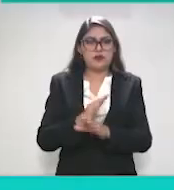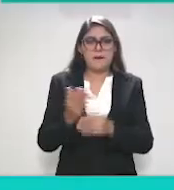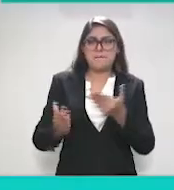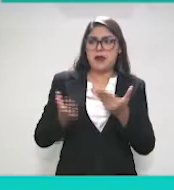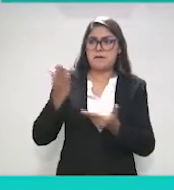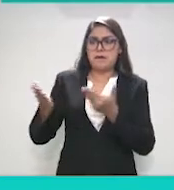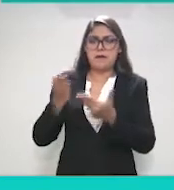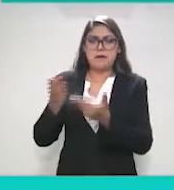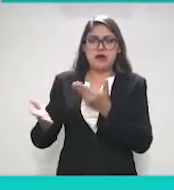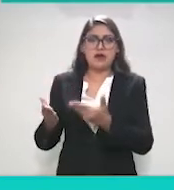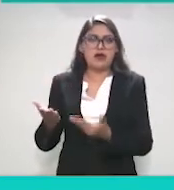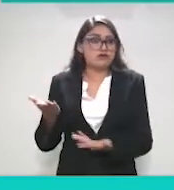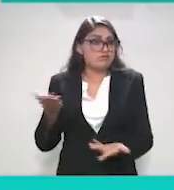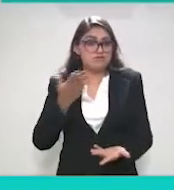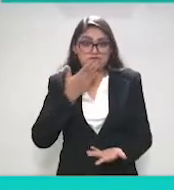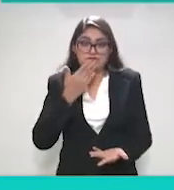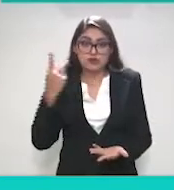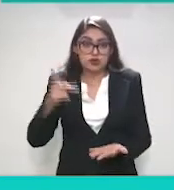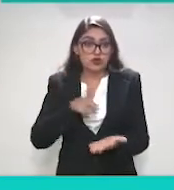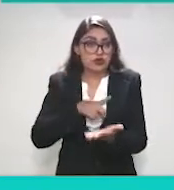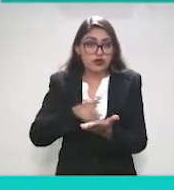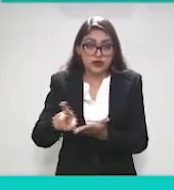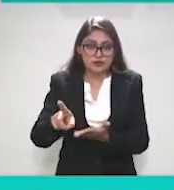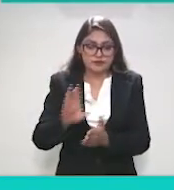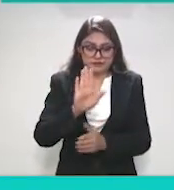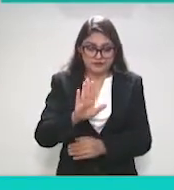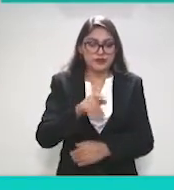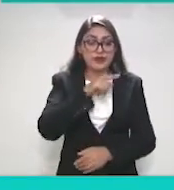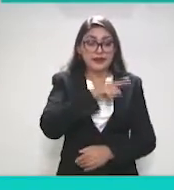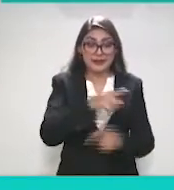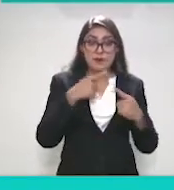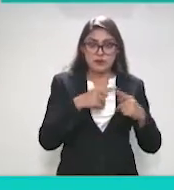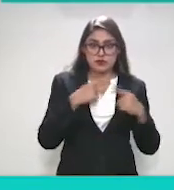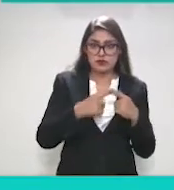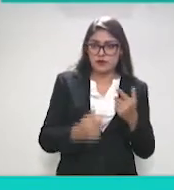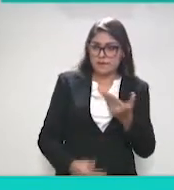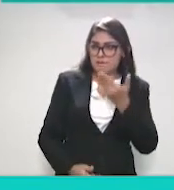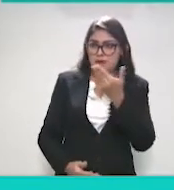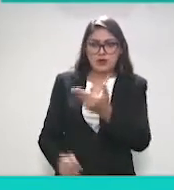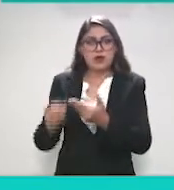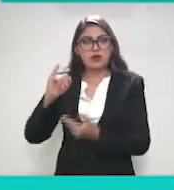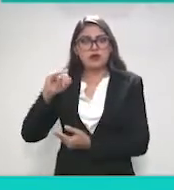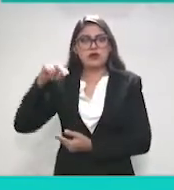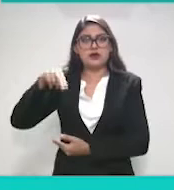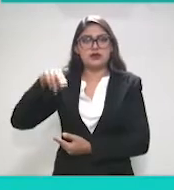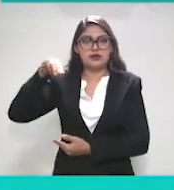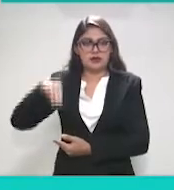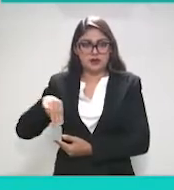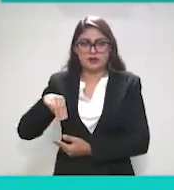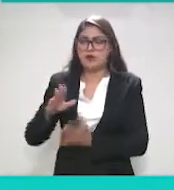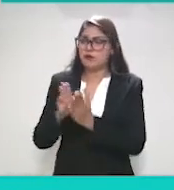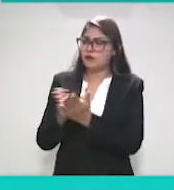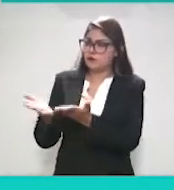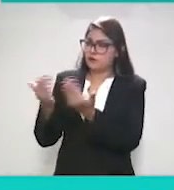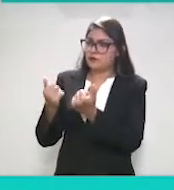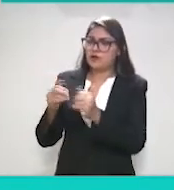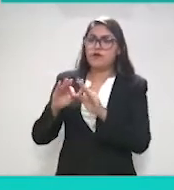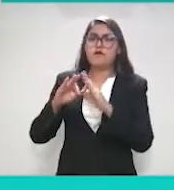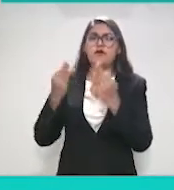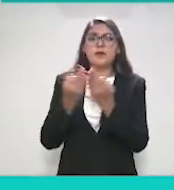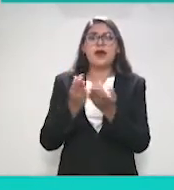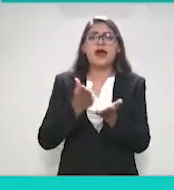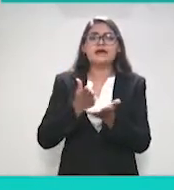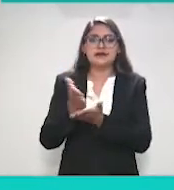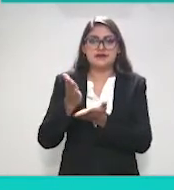alguien solicitó al instituto nacional de inmigración que le entregue de manera accesible de